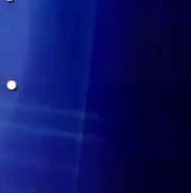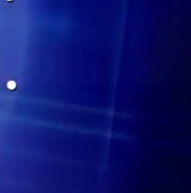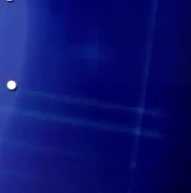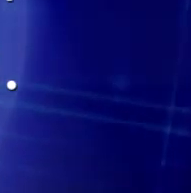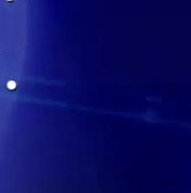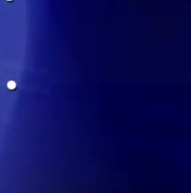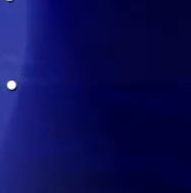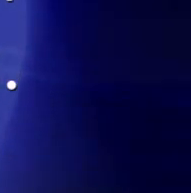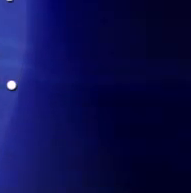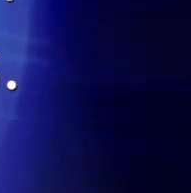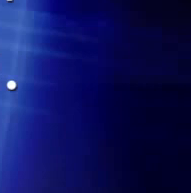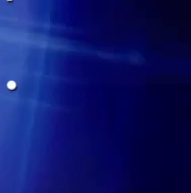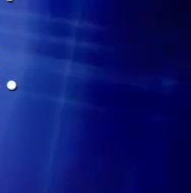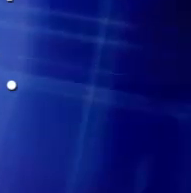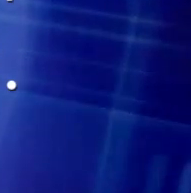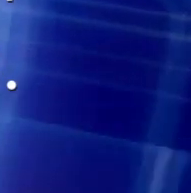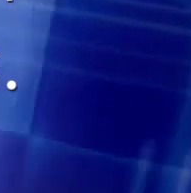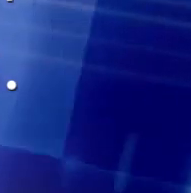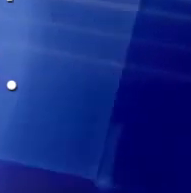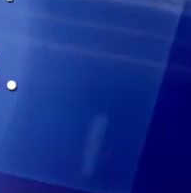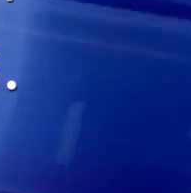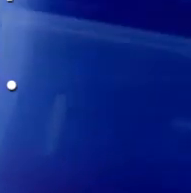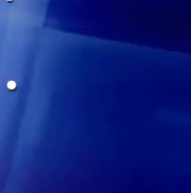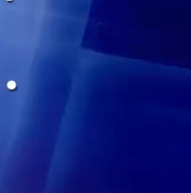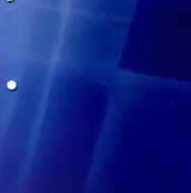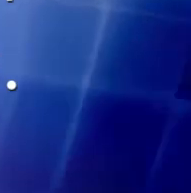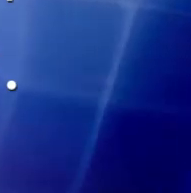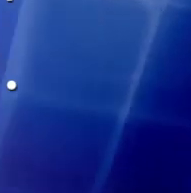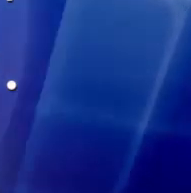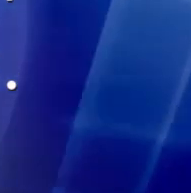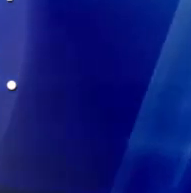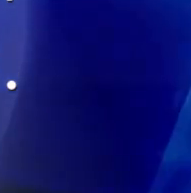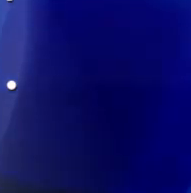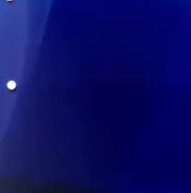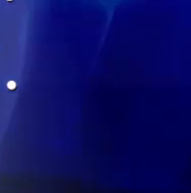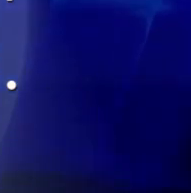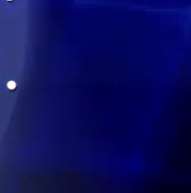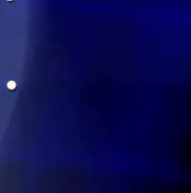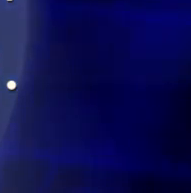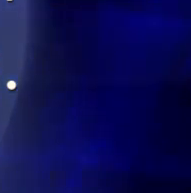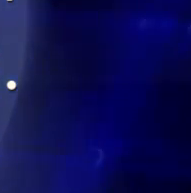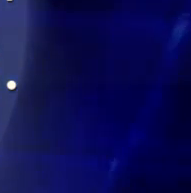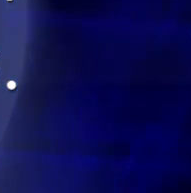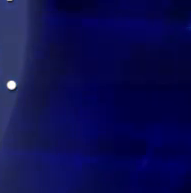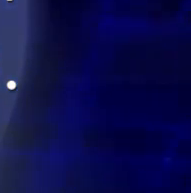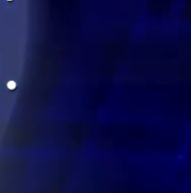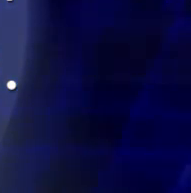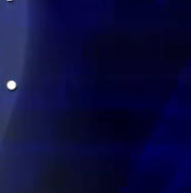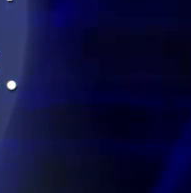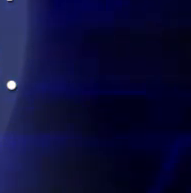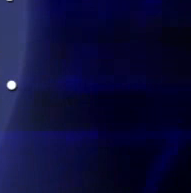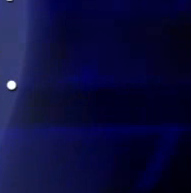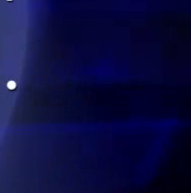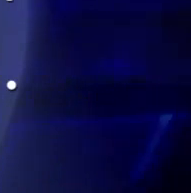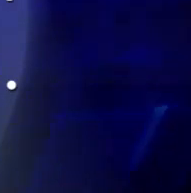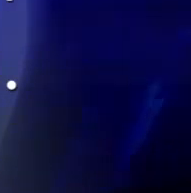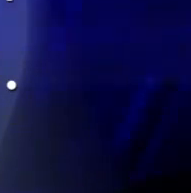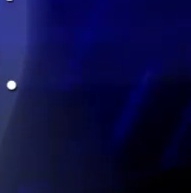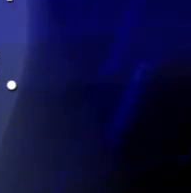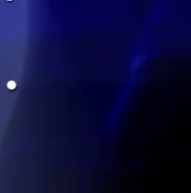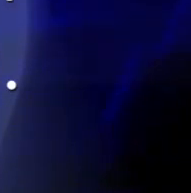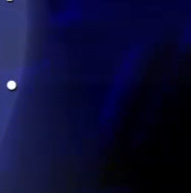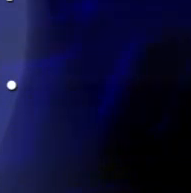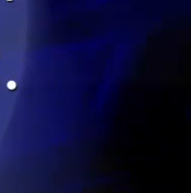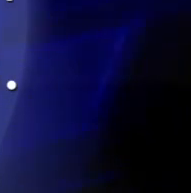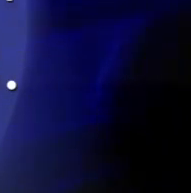el Espíritu Santo puede guiar a personas, o quiere guiar a personas, o mejor dicho, guía a personas, pero